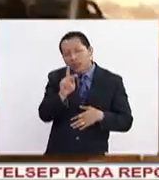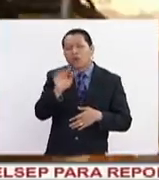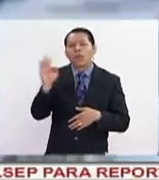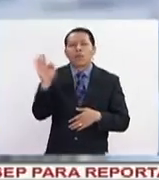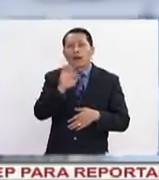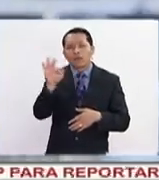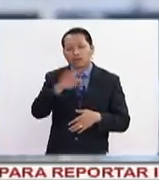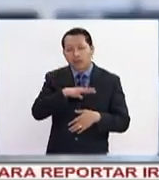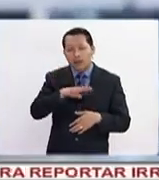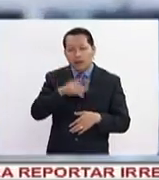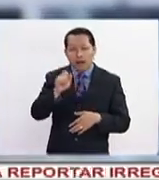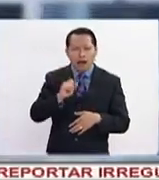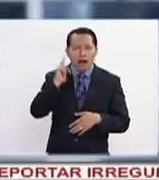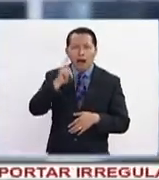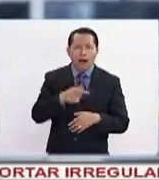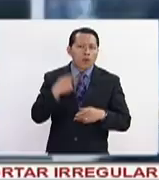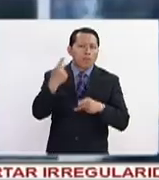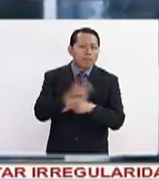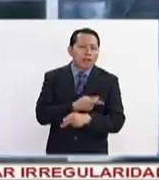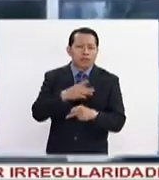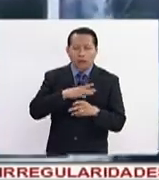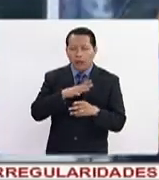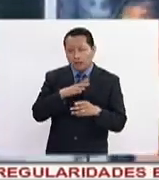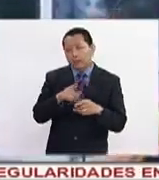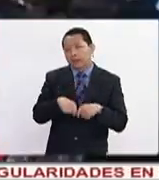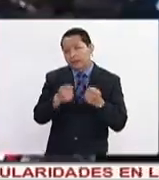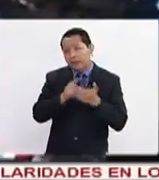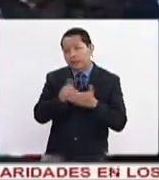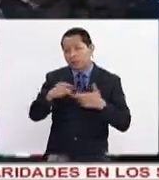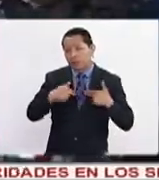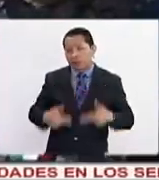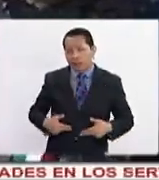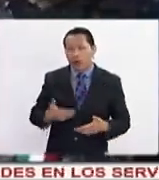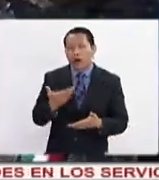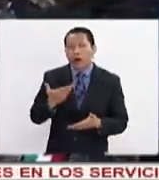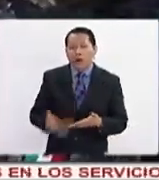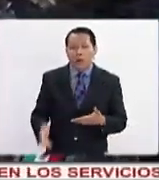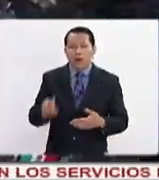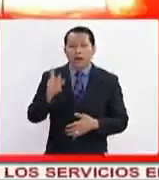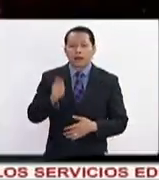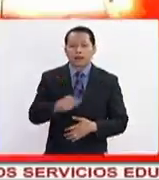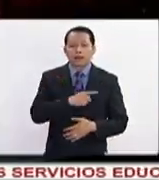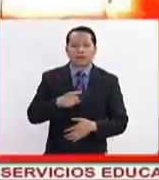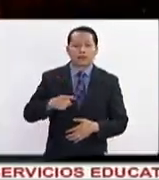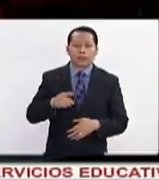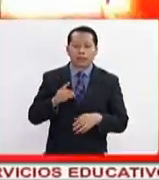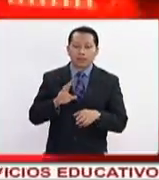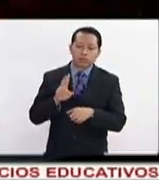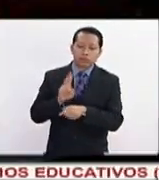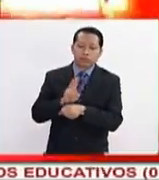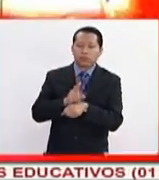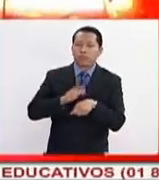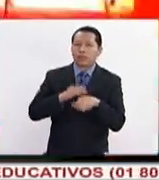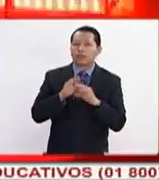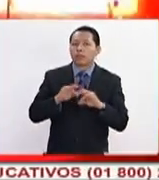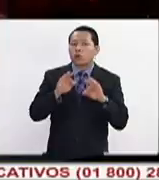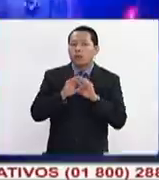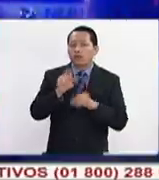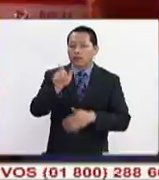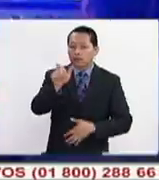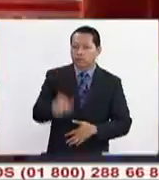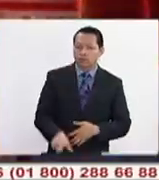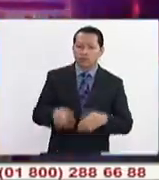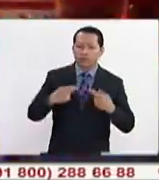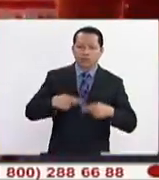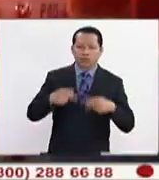haya habido en algunas ocasiones violación de los derechos humanos, ahora deberá mantenerse el principio pro persona, que